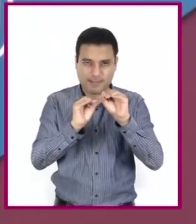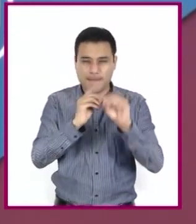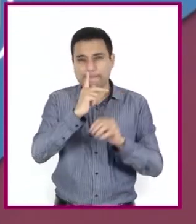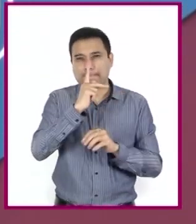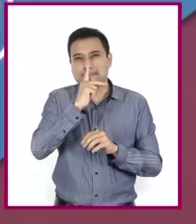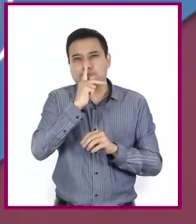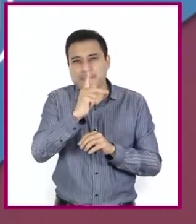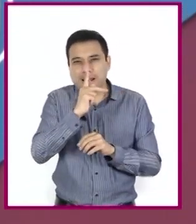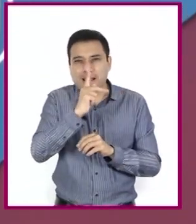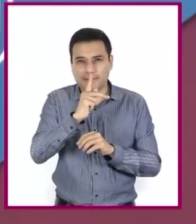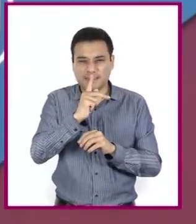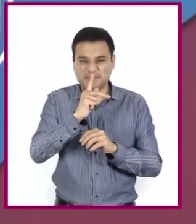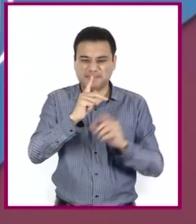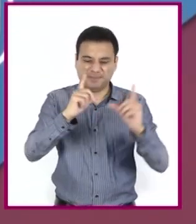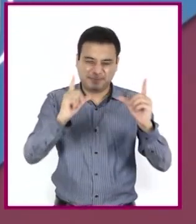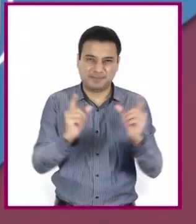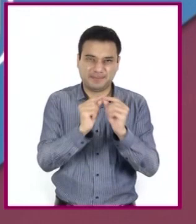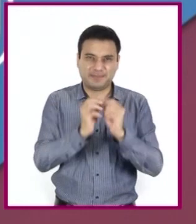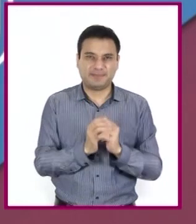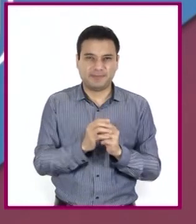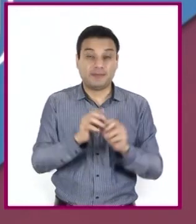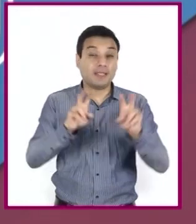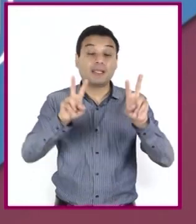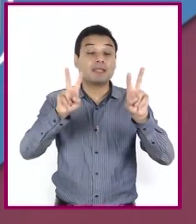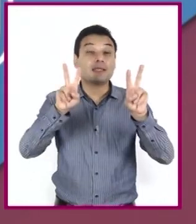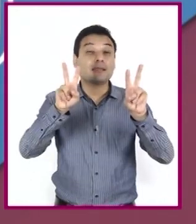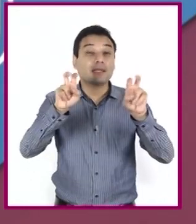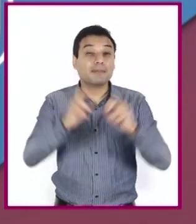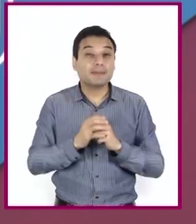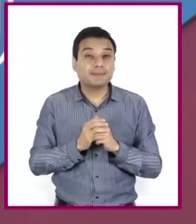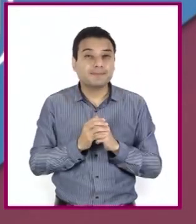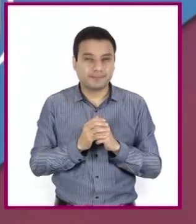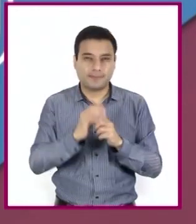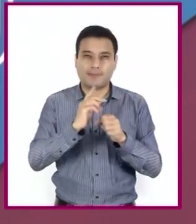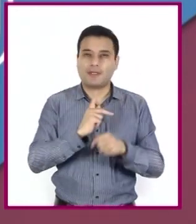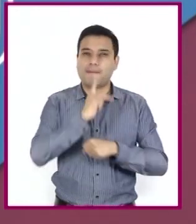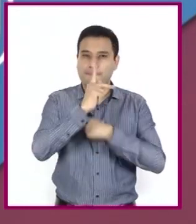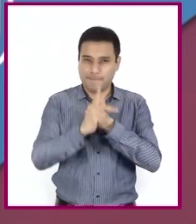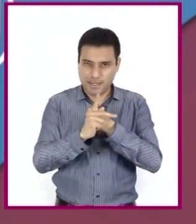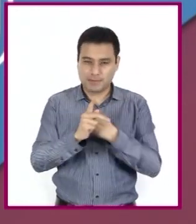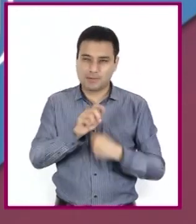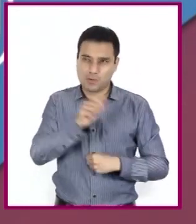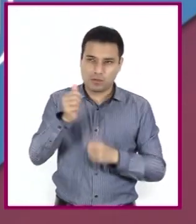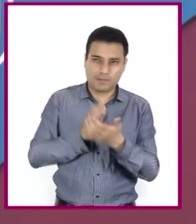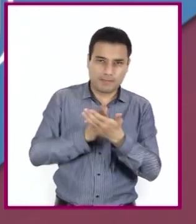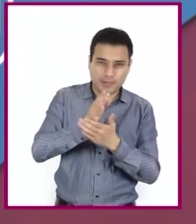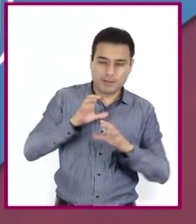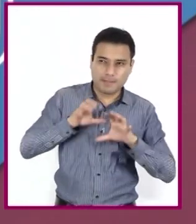competencia imperialista entre las potencias. Para ello, deberán tomar en cuenta